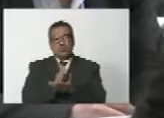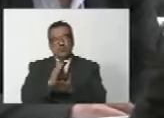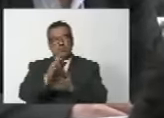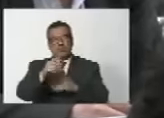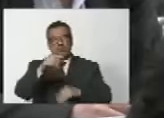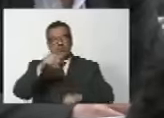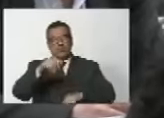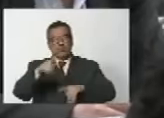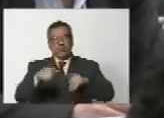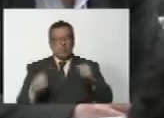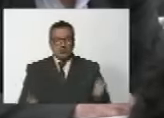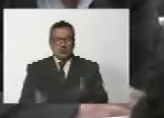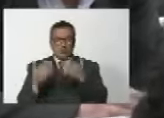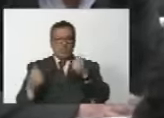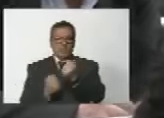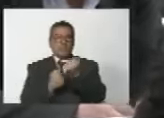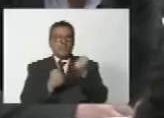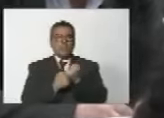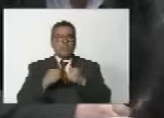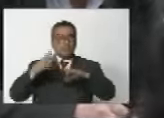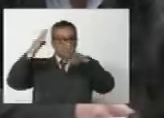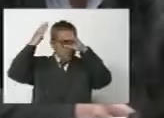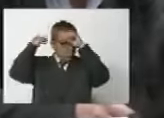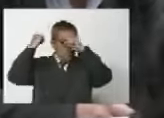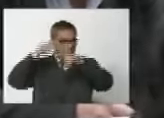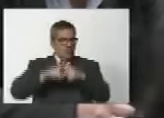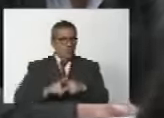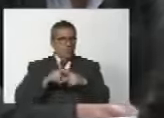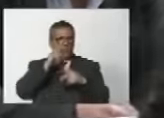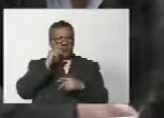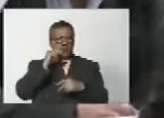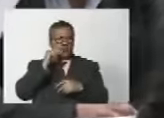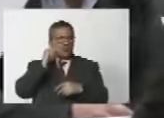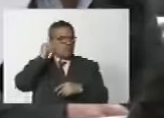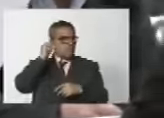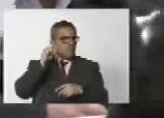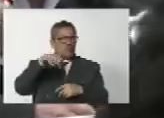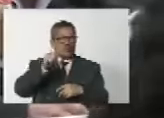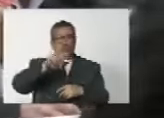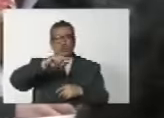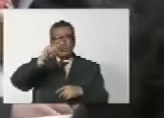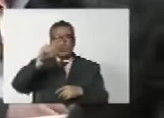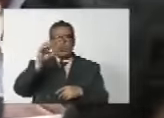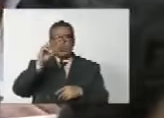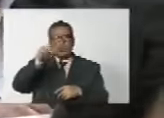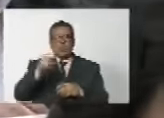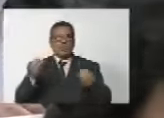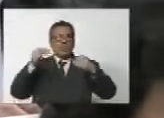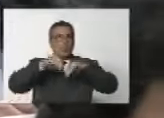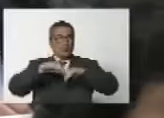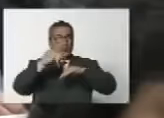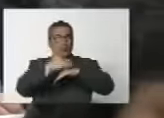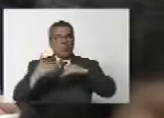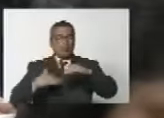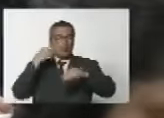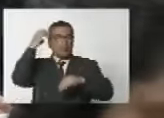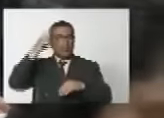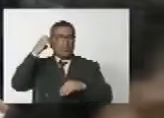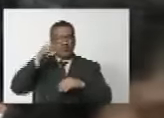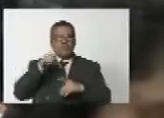con el relanzamiento impulsado por la embajada, por la embajadora Coromoto Godoy, actual viceministra para